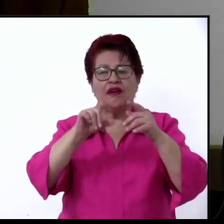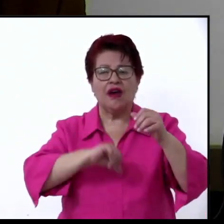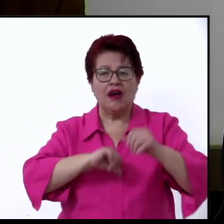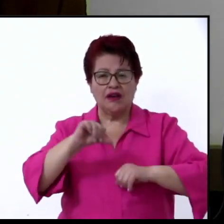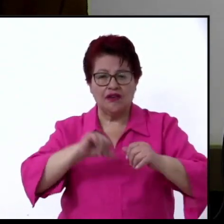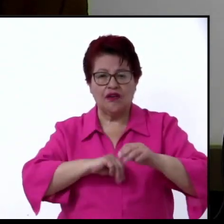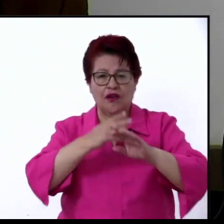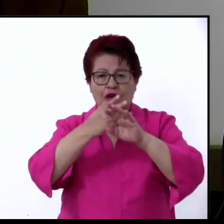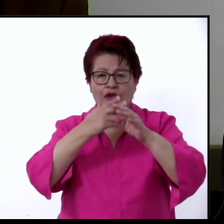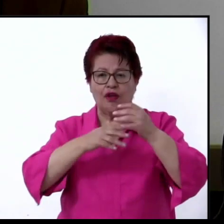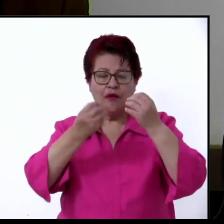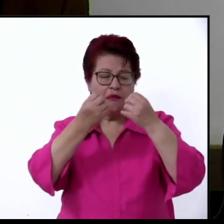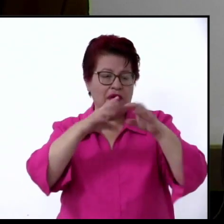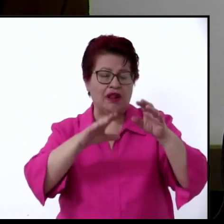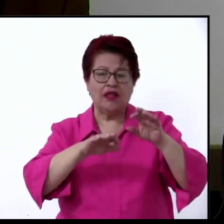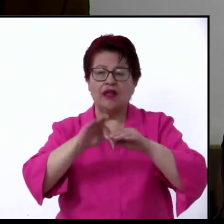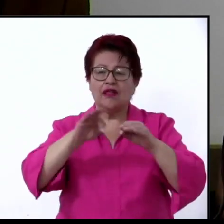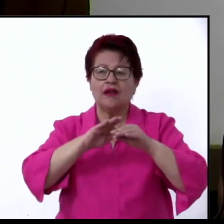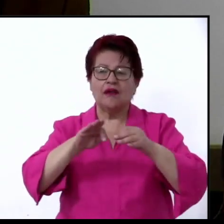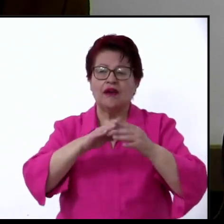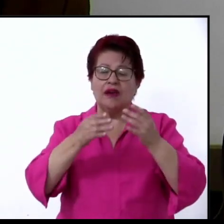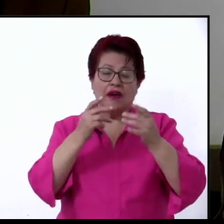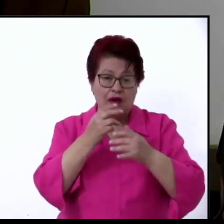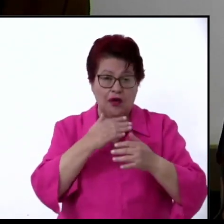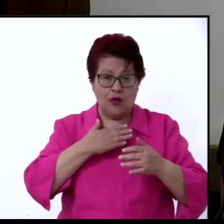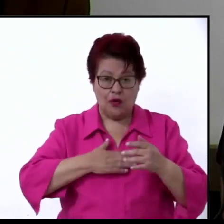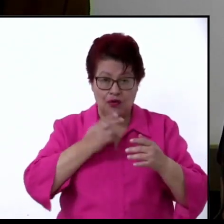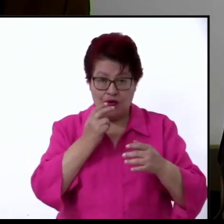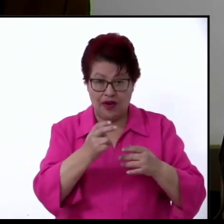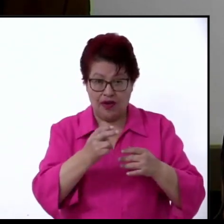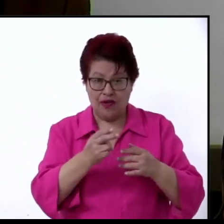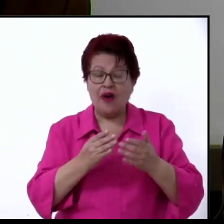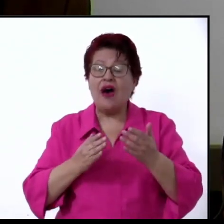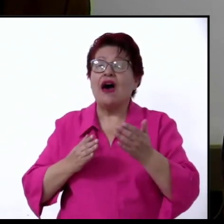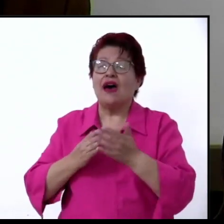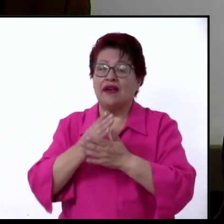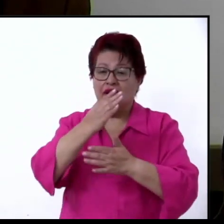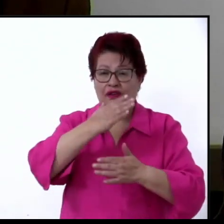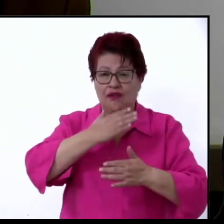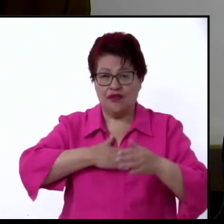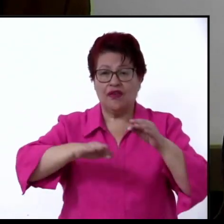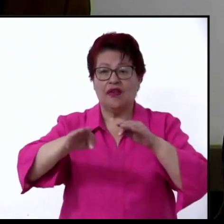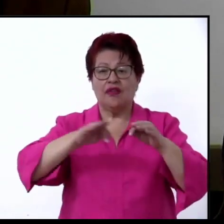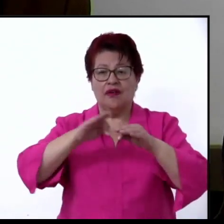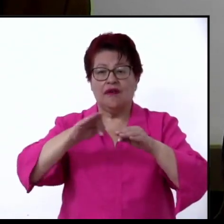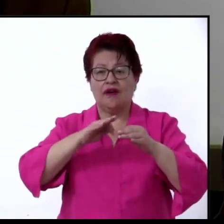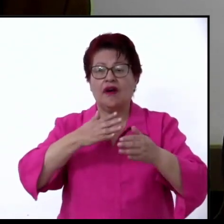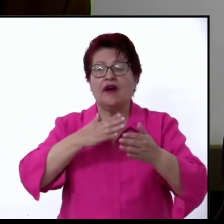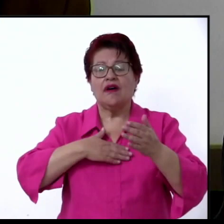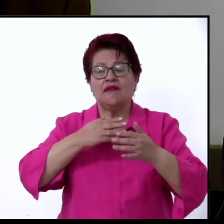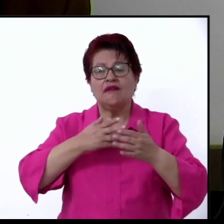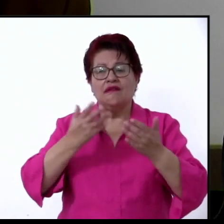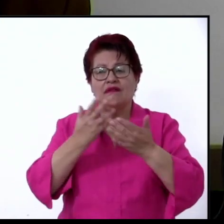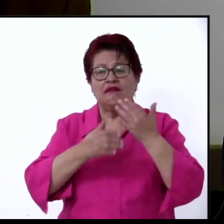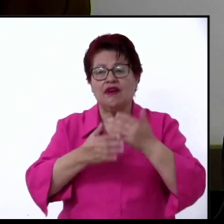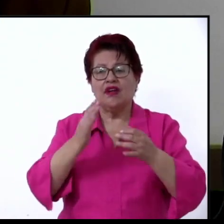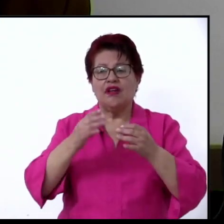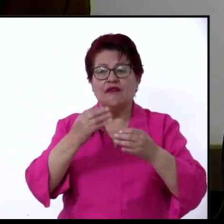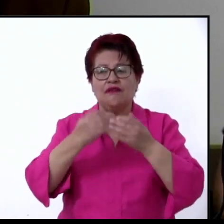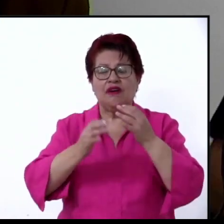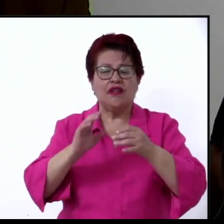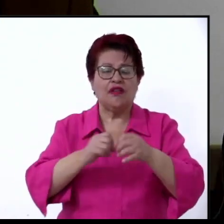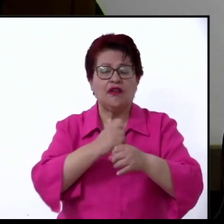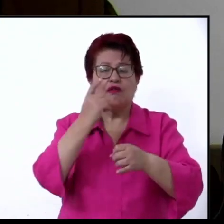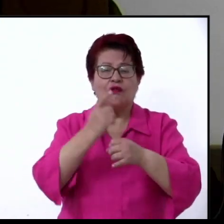en contra de la pérdida del empleo, que justo es eso, tiene que ver con el acceso a la justicia laboral, tiene que ver con la apertura de oportunidades en